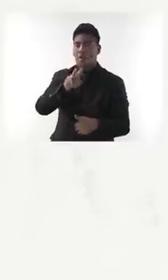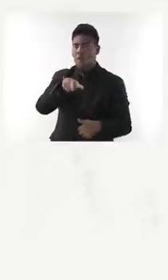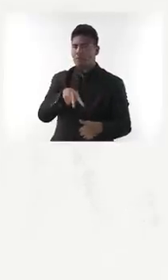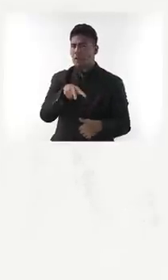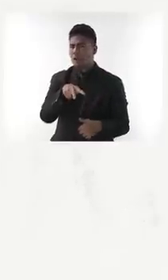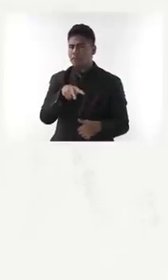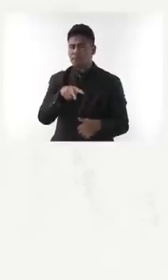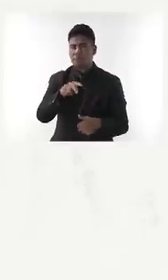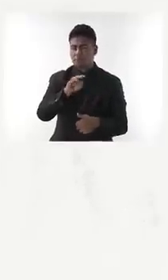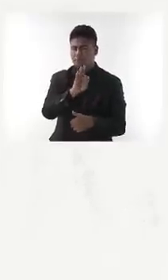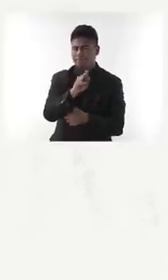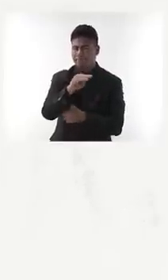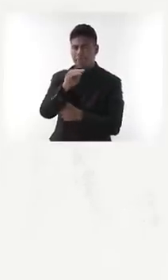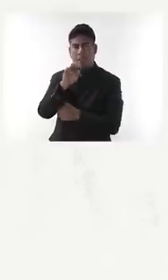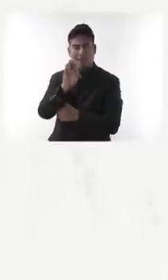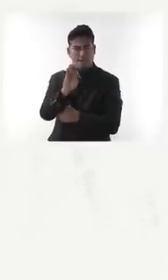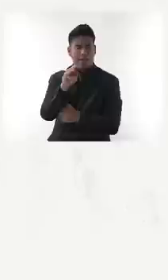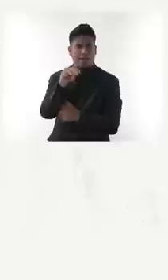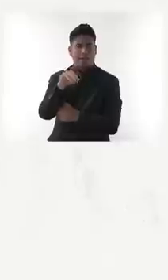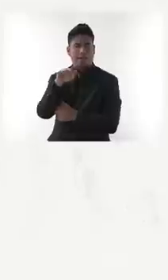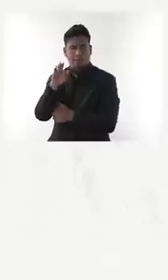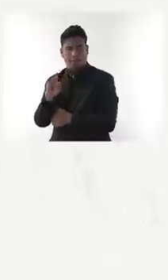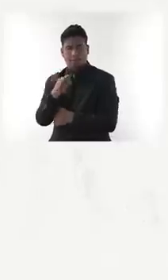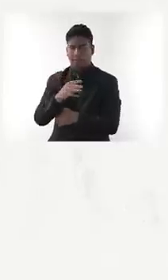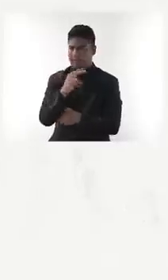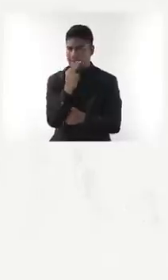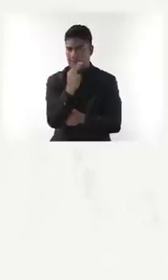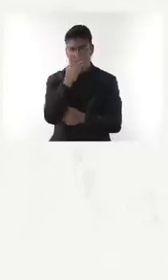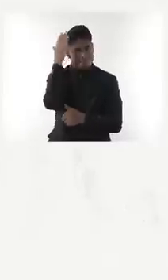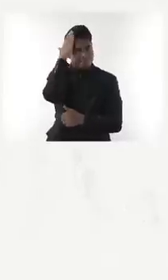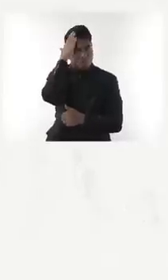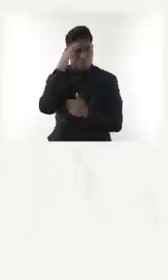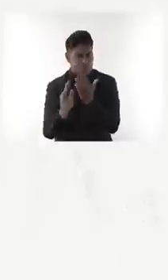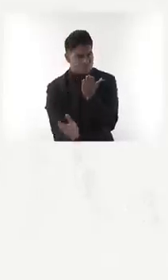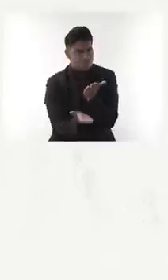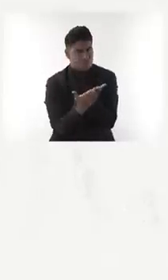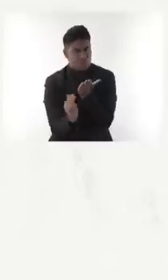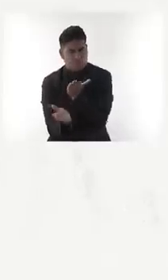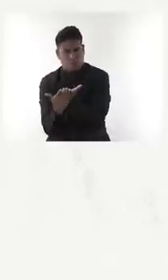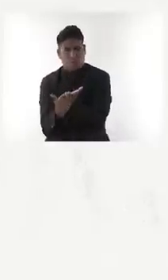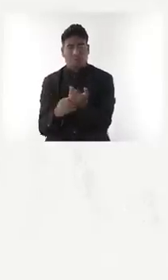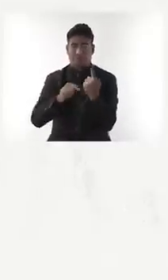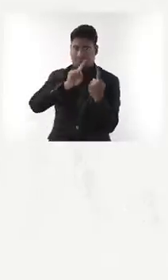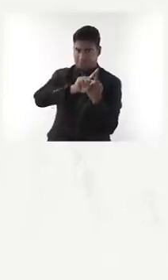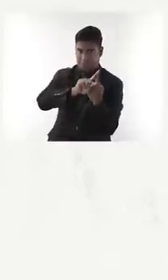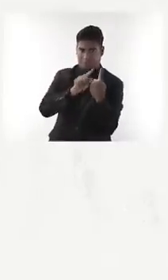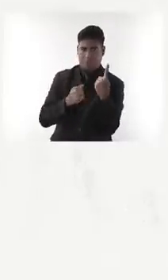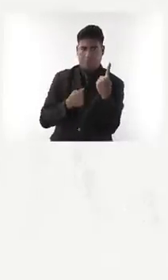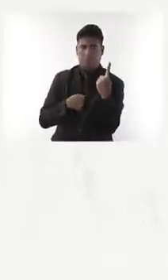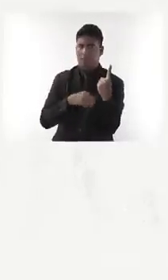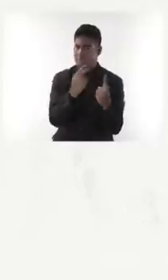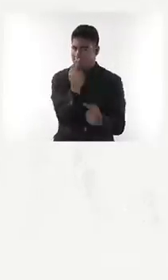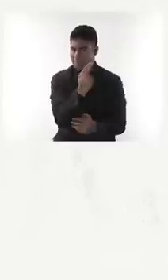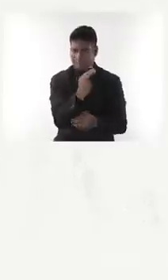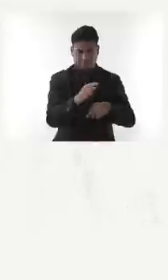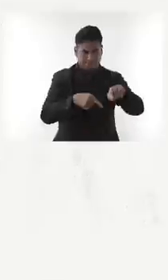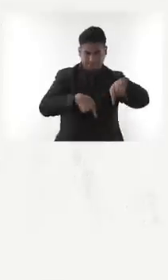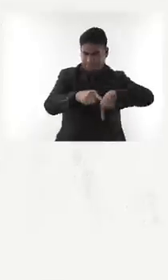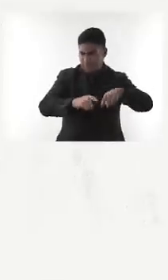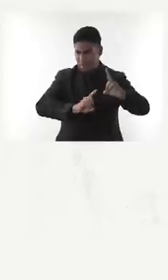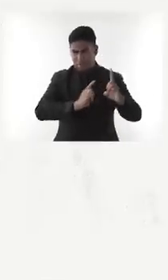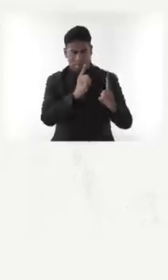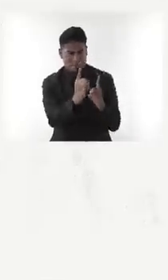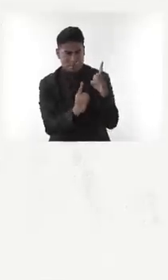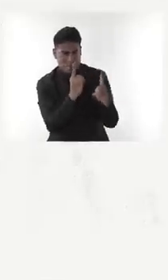de la Federación estarán basadas en dos pilares. Primero, fortalecer la estructura deportiva y